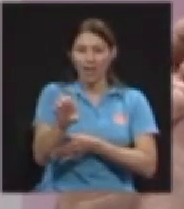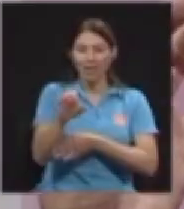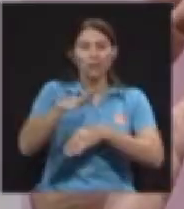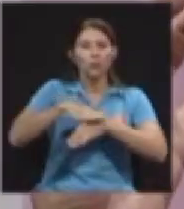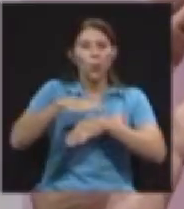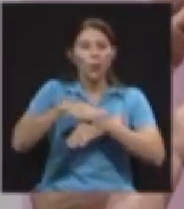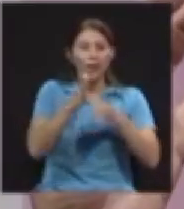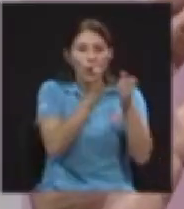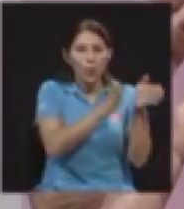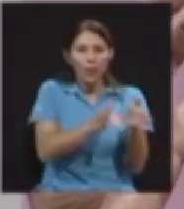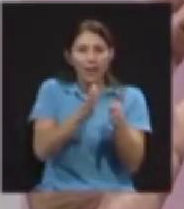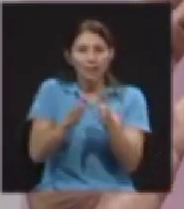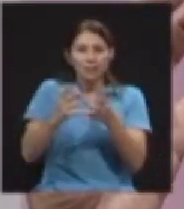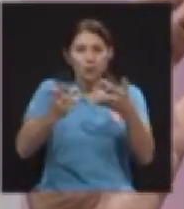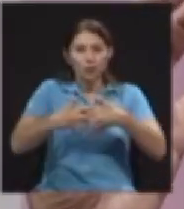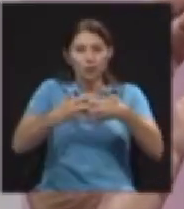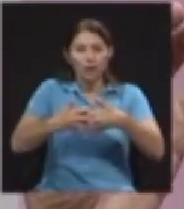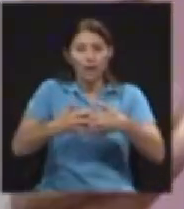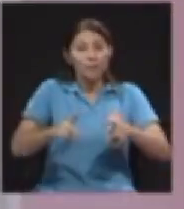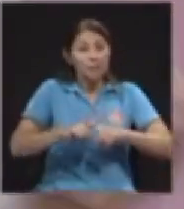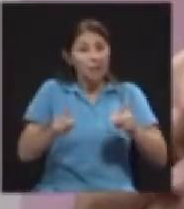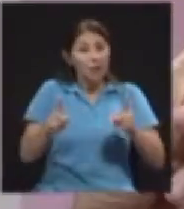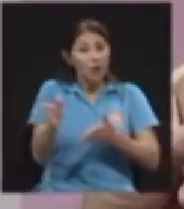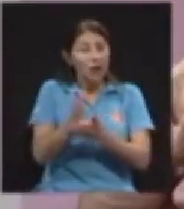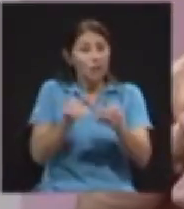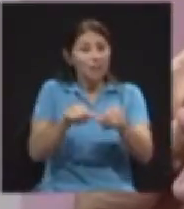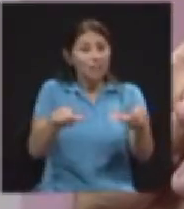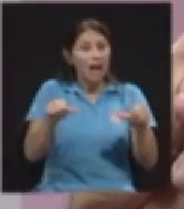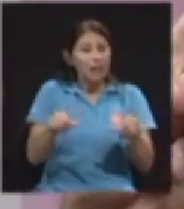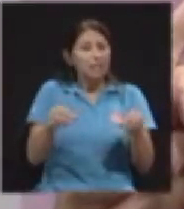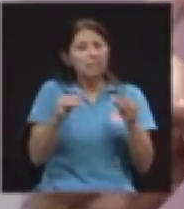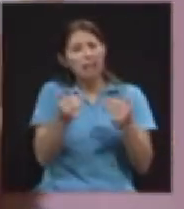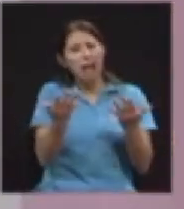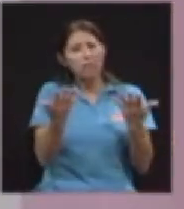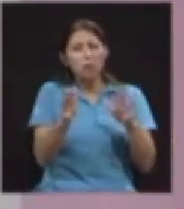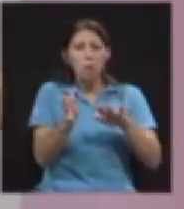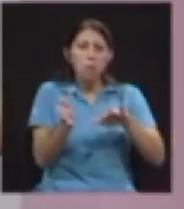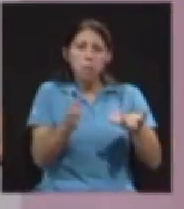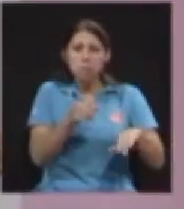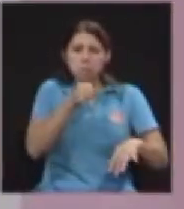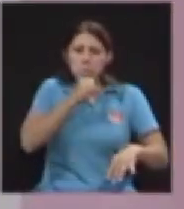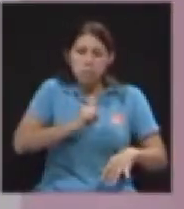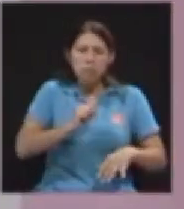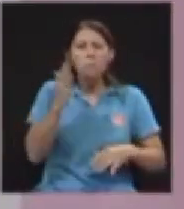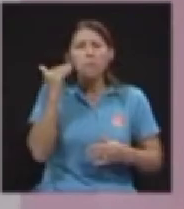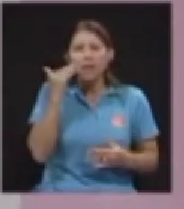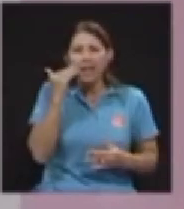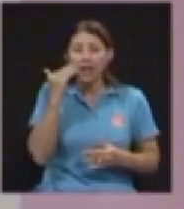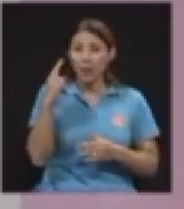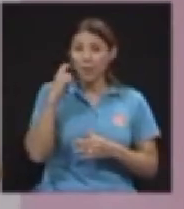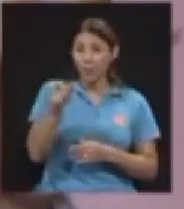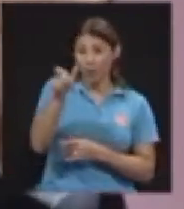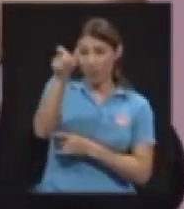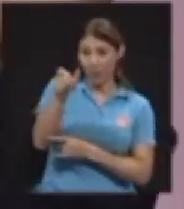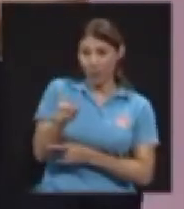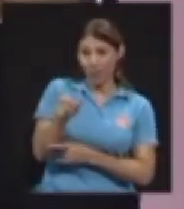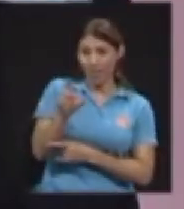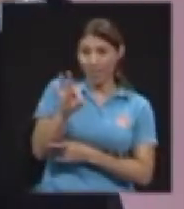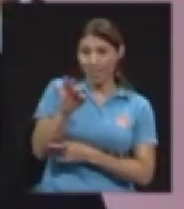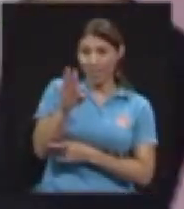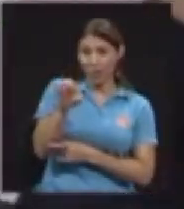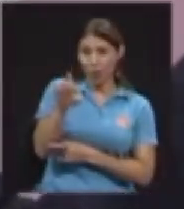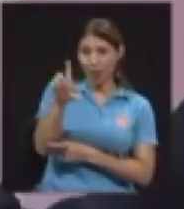algunas áreas se ha ido quedando un poquito obsoleto. ¿Y por qué se ha quedado obsoleto? Porque Tirolé y sus colegas han